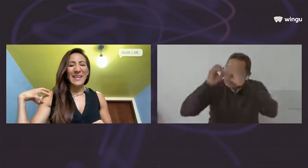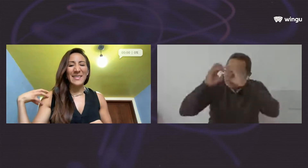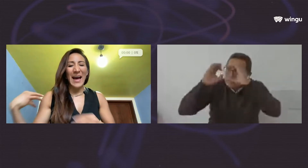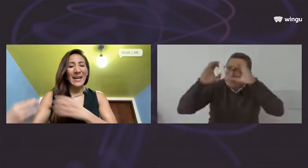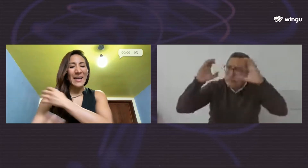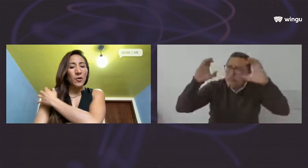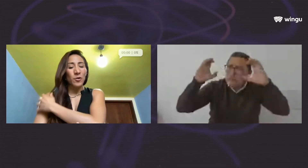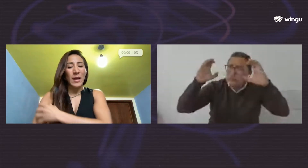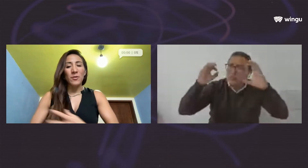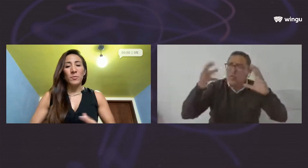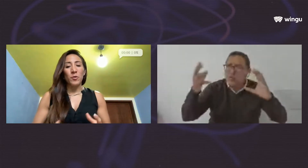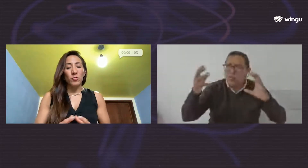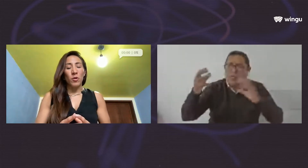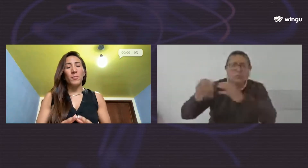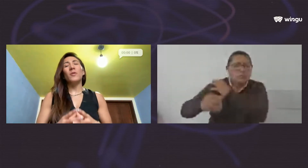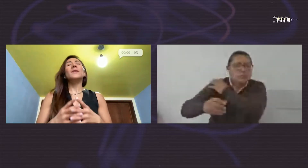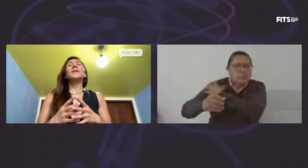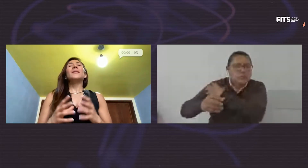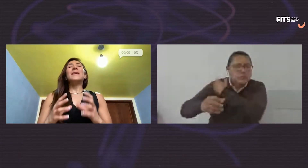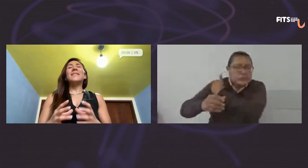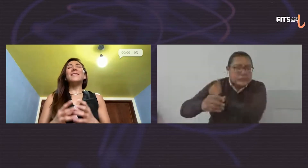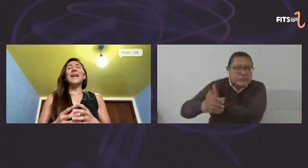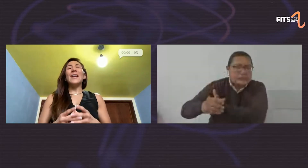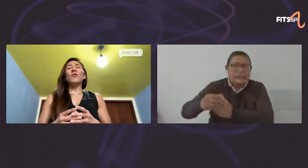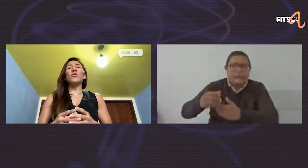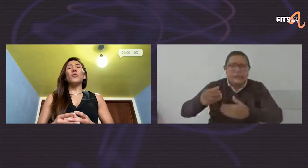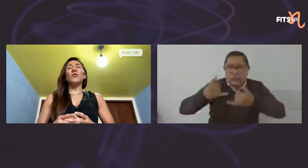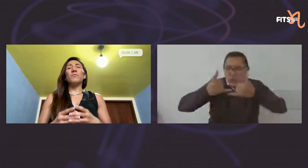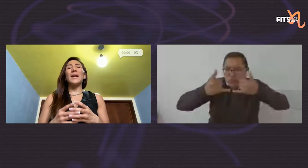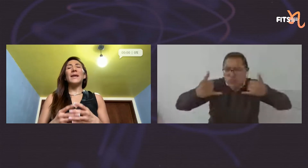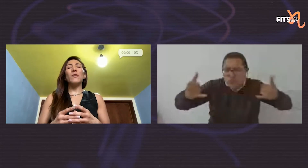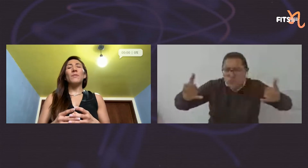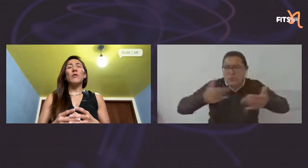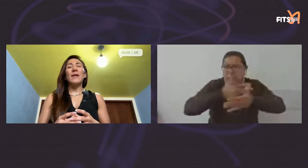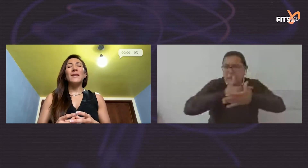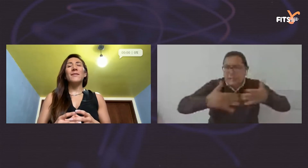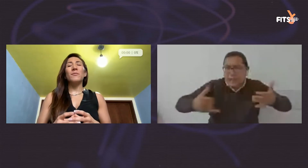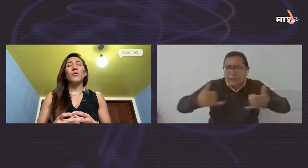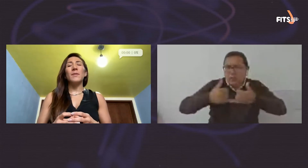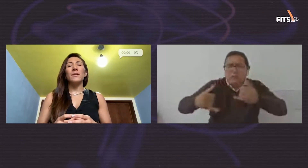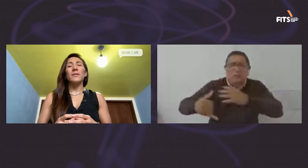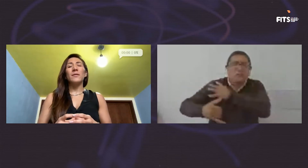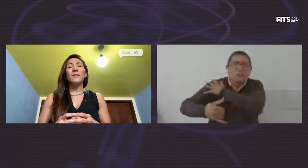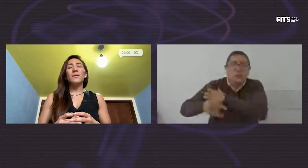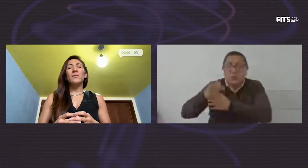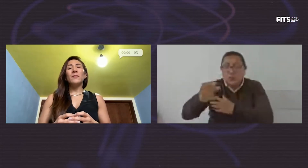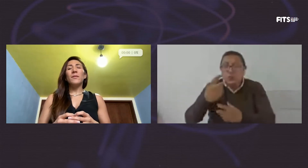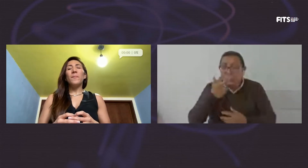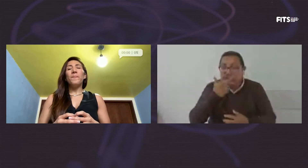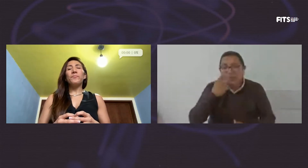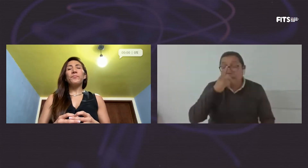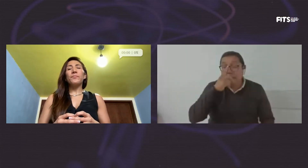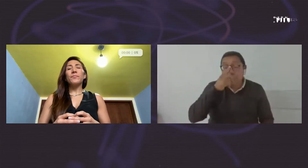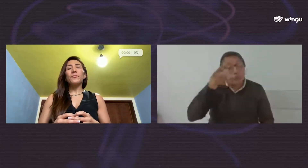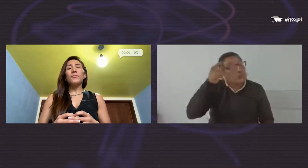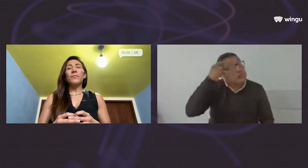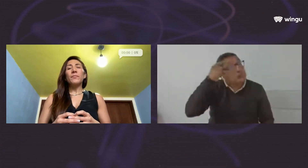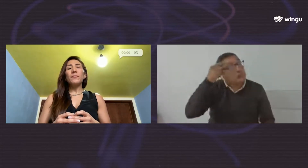Imagínate la sangre corriendo por tu hombro y cierra los ojos para que lo visualices muy bien.